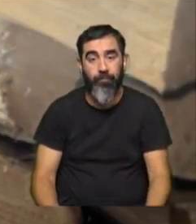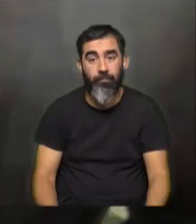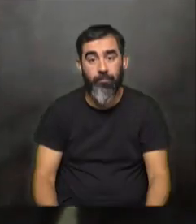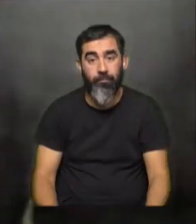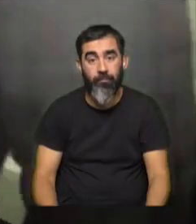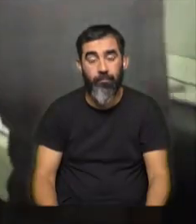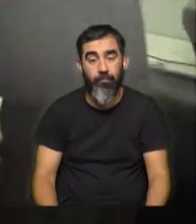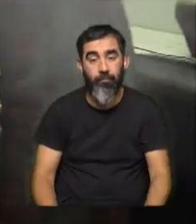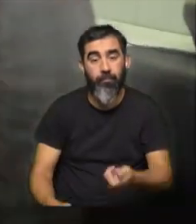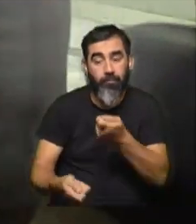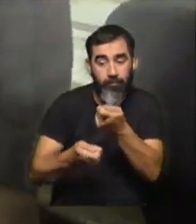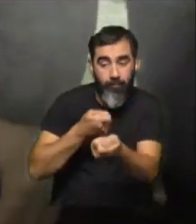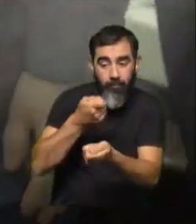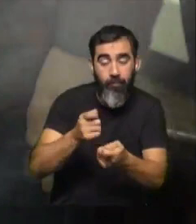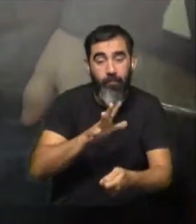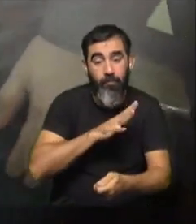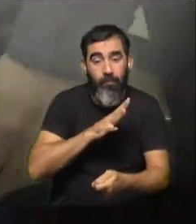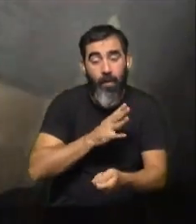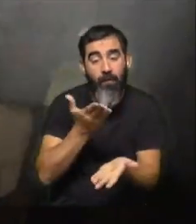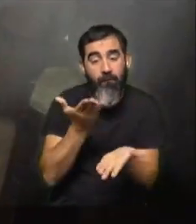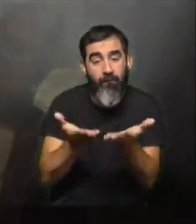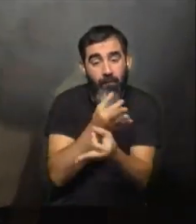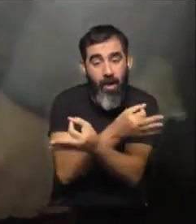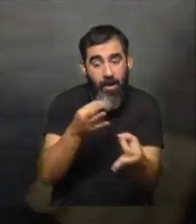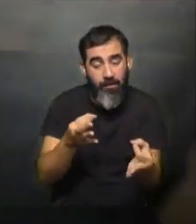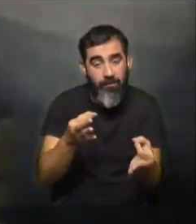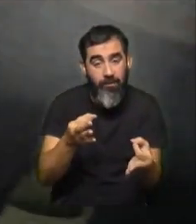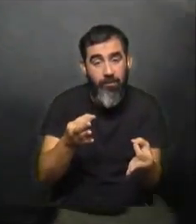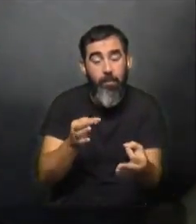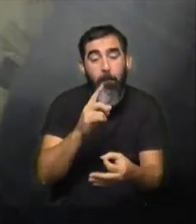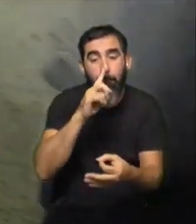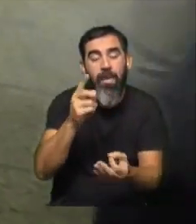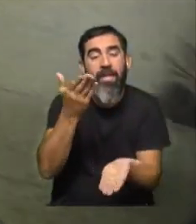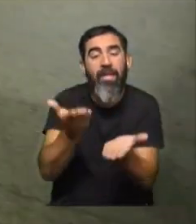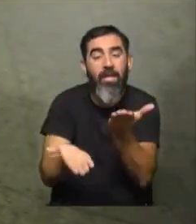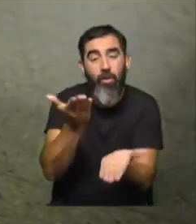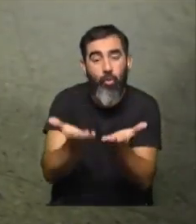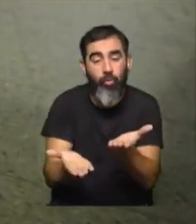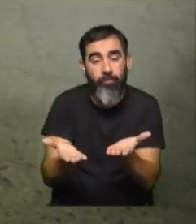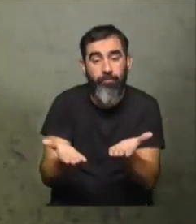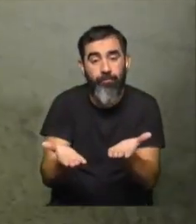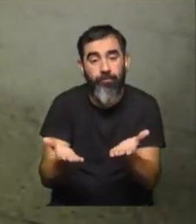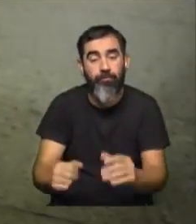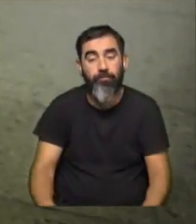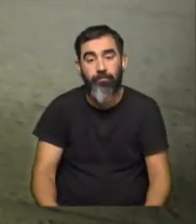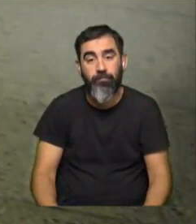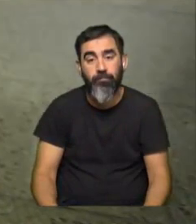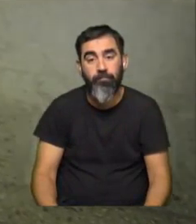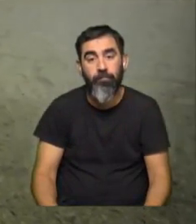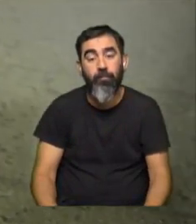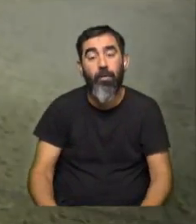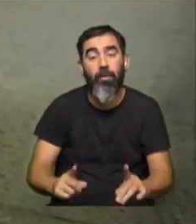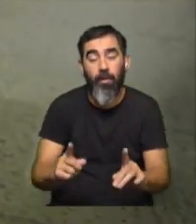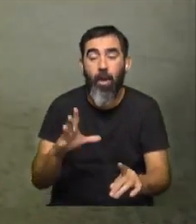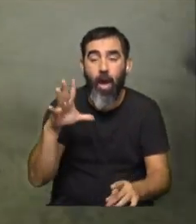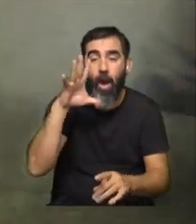La instalación cuenta de una balanza con capacidad para 1000 kilogramos que tiene que ser capaz de